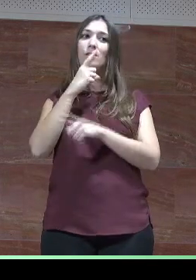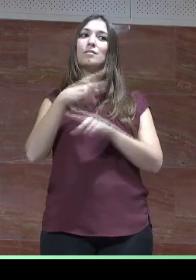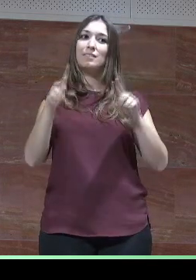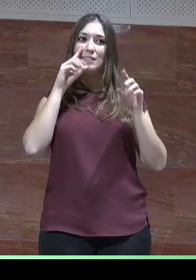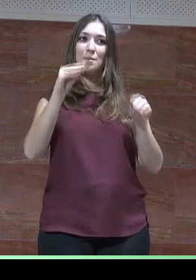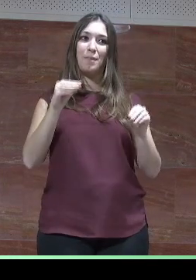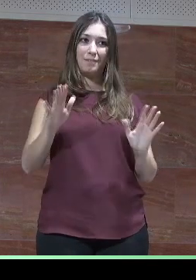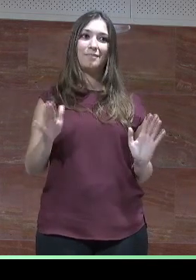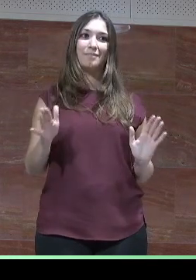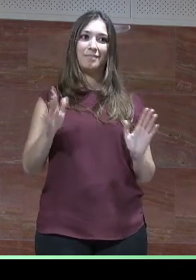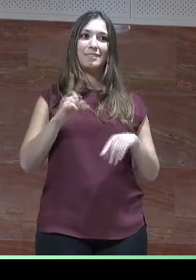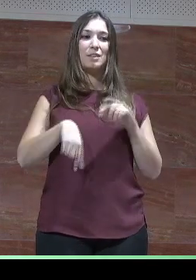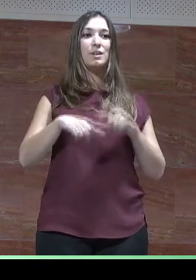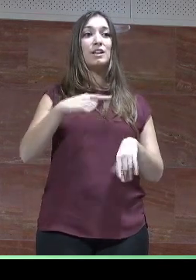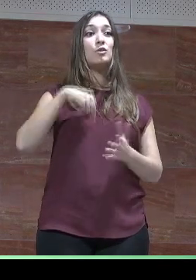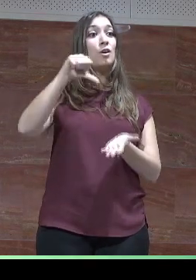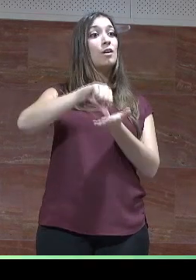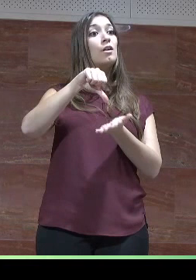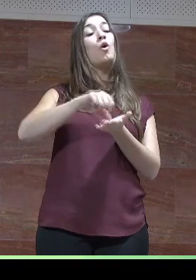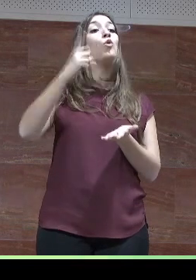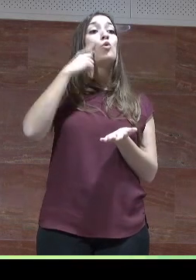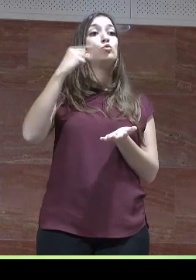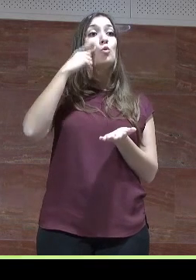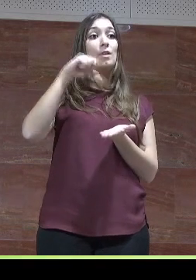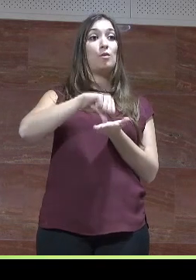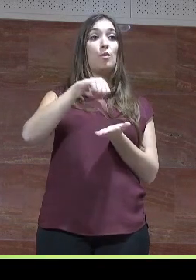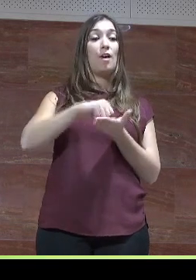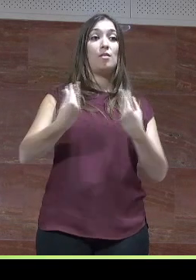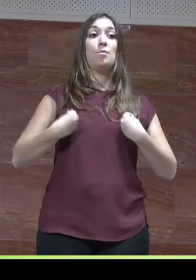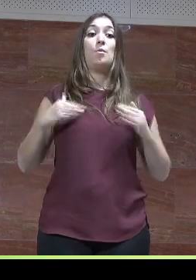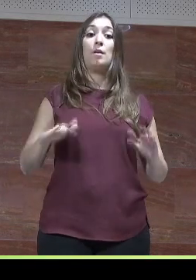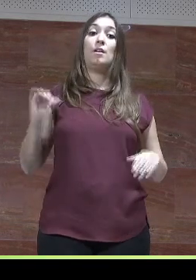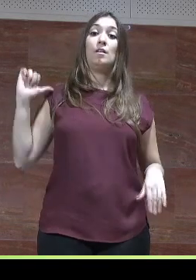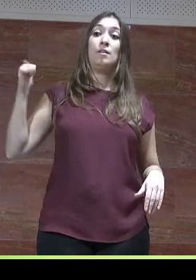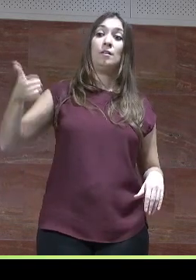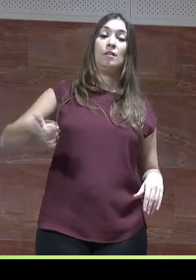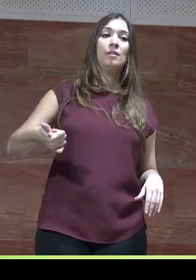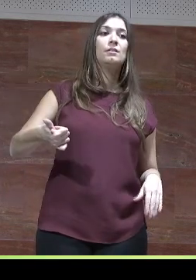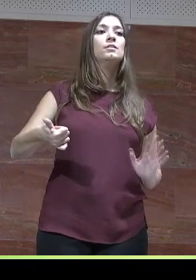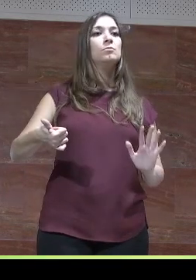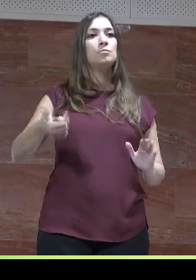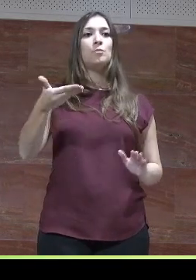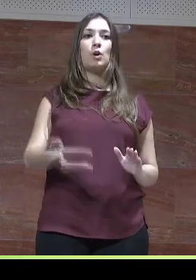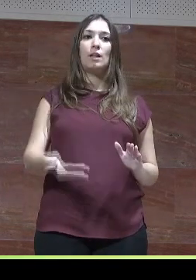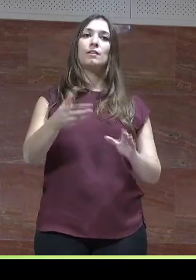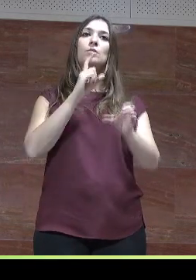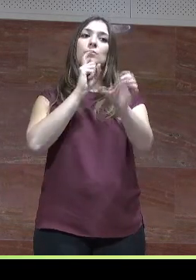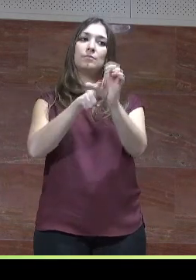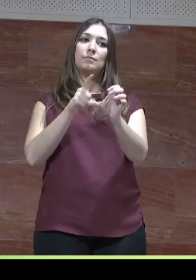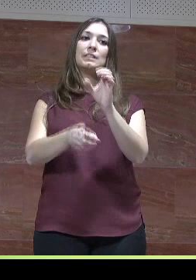estamos acostumbrados a vivir en la ciudad, creo que es importante poder seguir